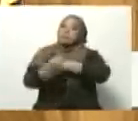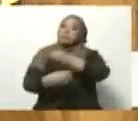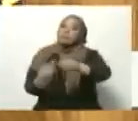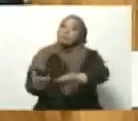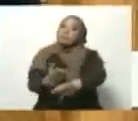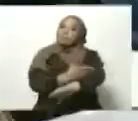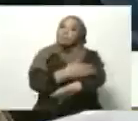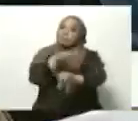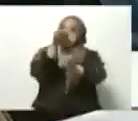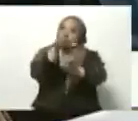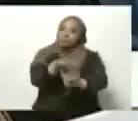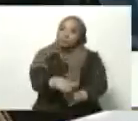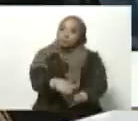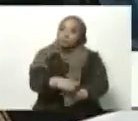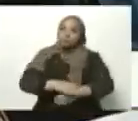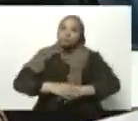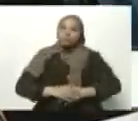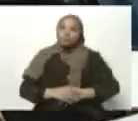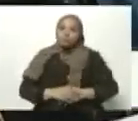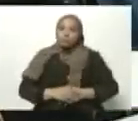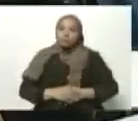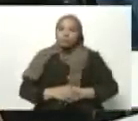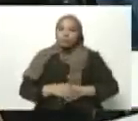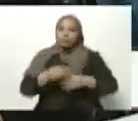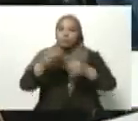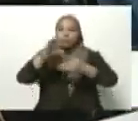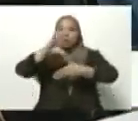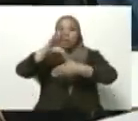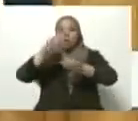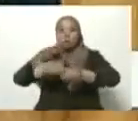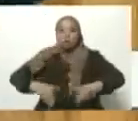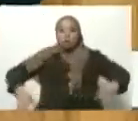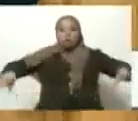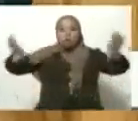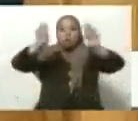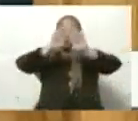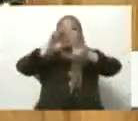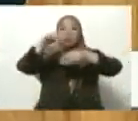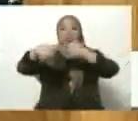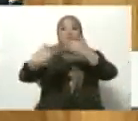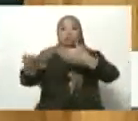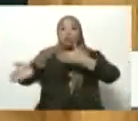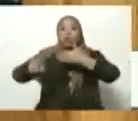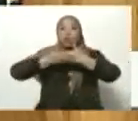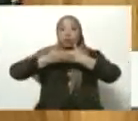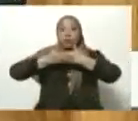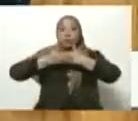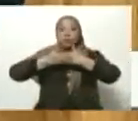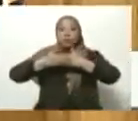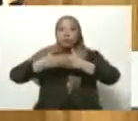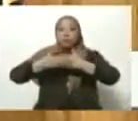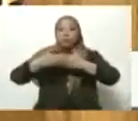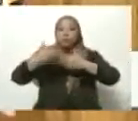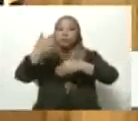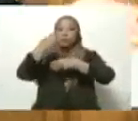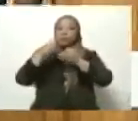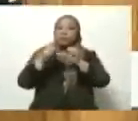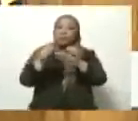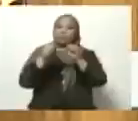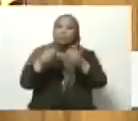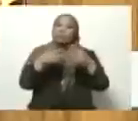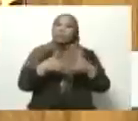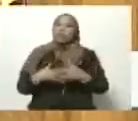mundo. La cumbre de las Américas que quieren hacer ahora en Los Ángeles es la cumbre de un bloque sólido que sigue Estados